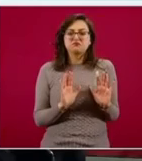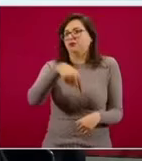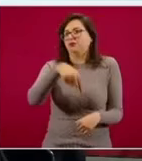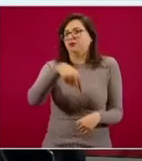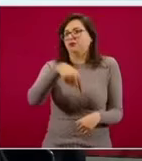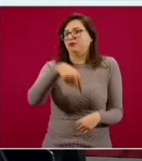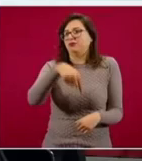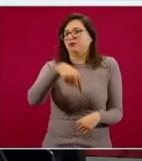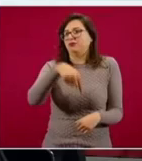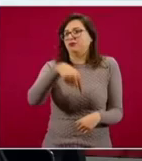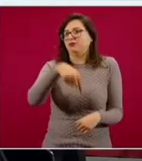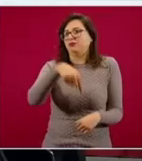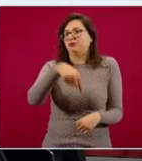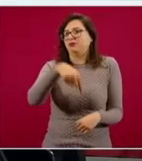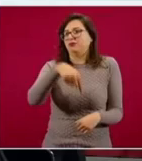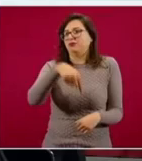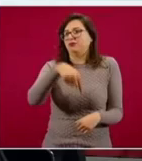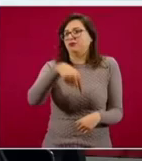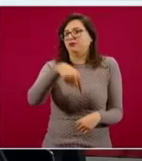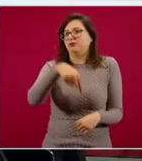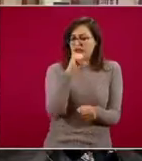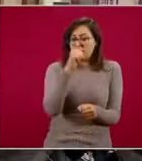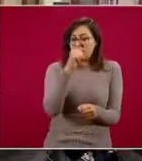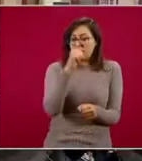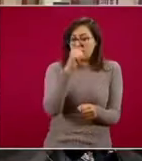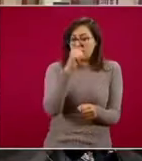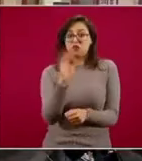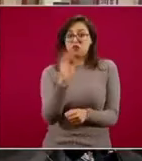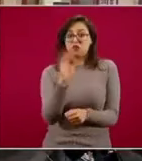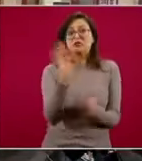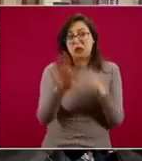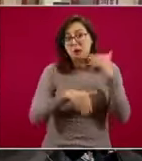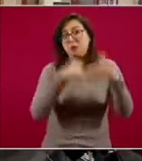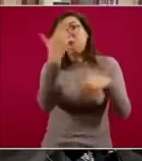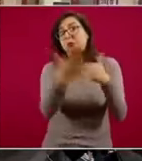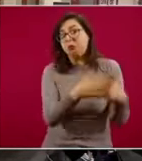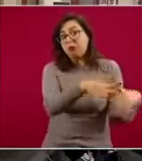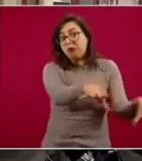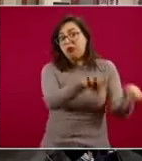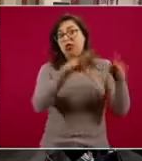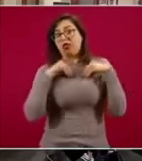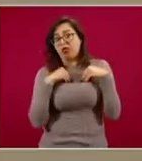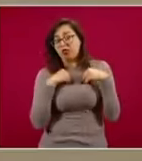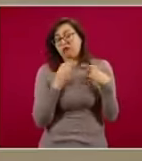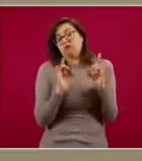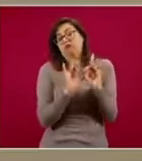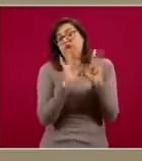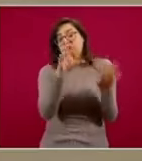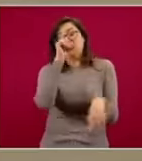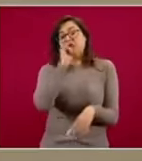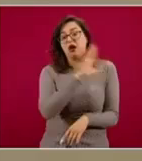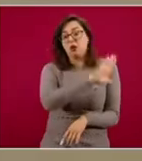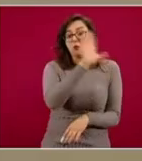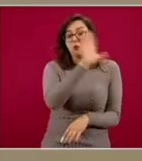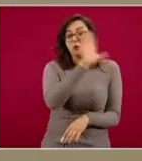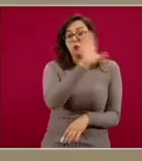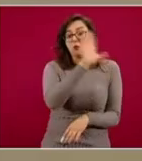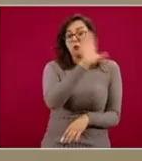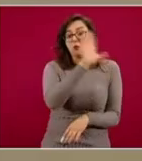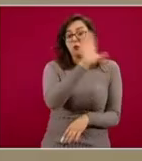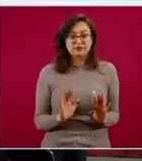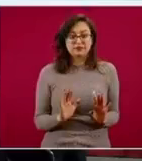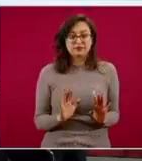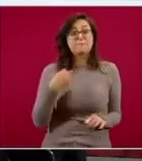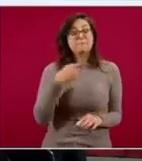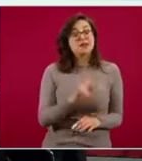aquí, no tenemos COVID, pero también tenemos una probabilidad de morir por COVID. Pero si consideramos exclusivamente a las personas que ya tienen